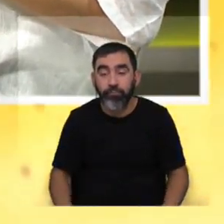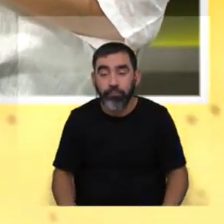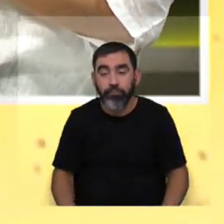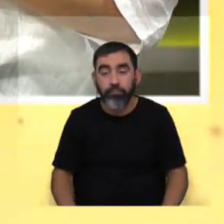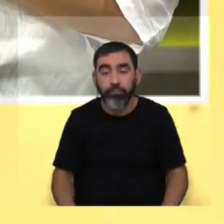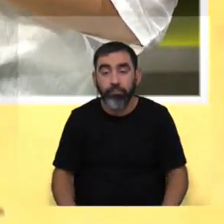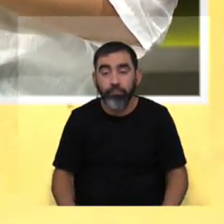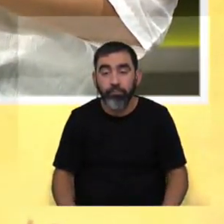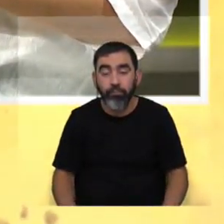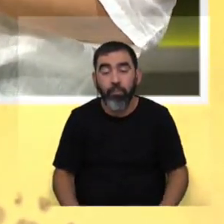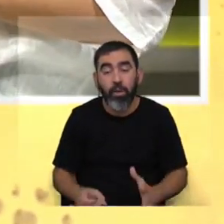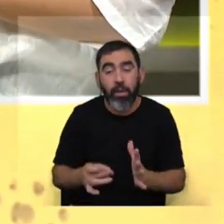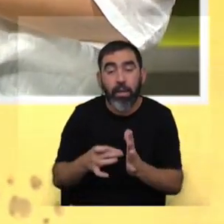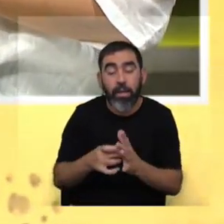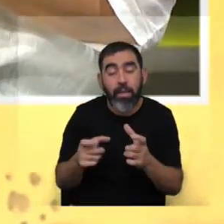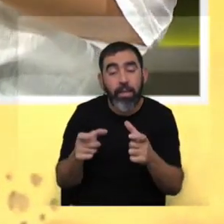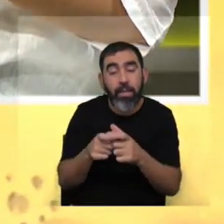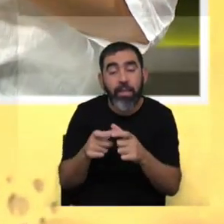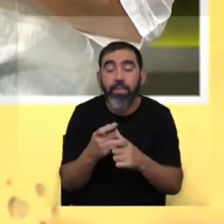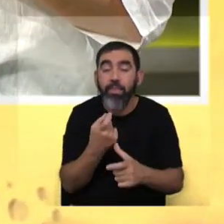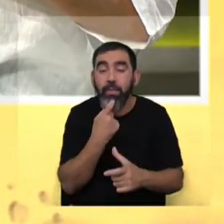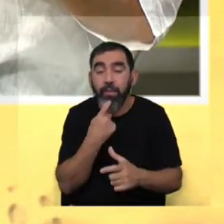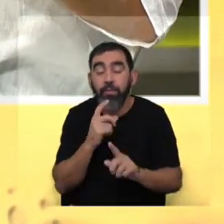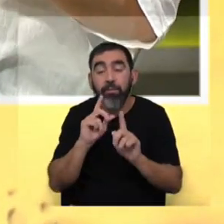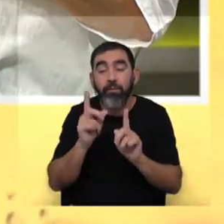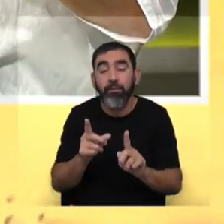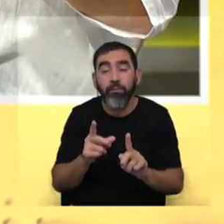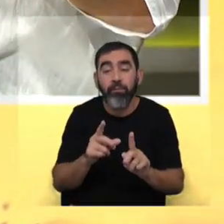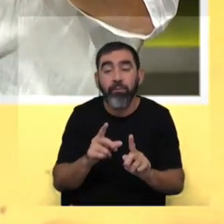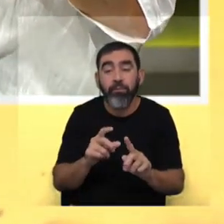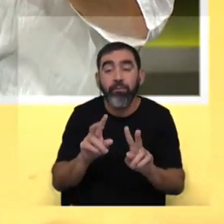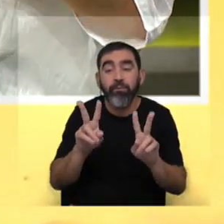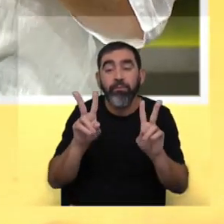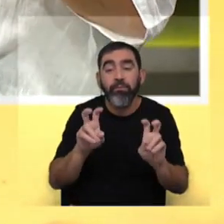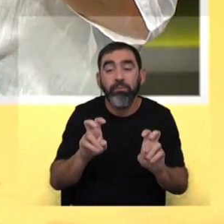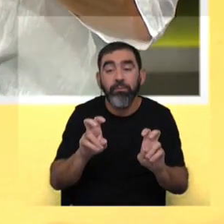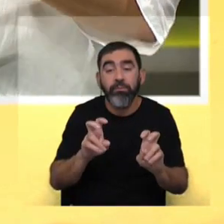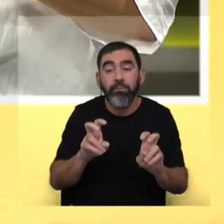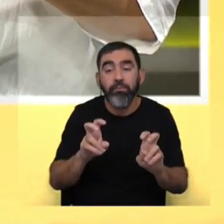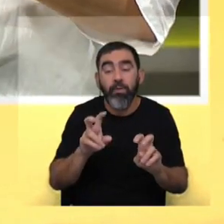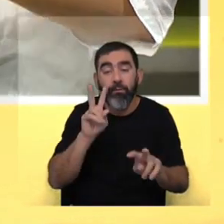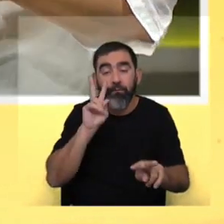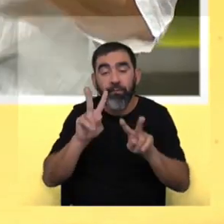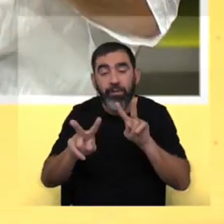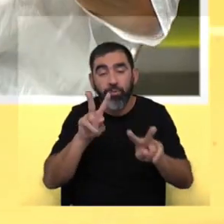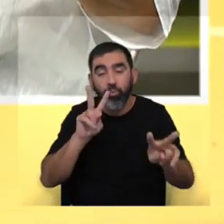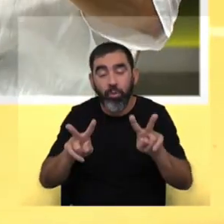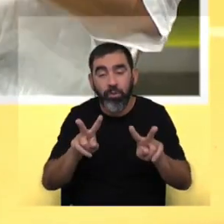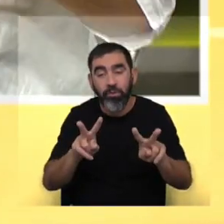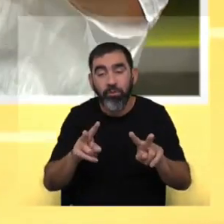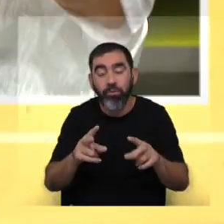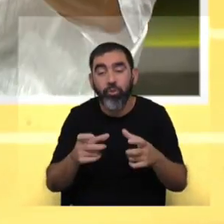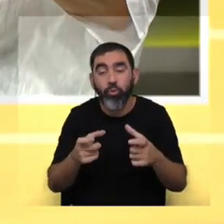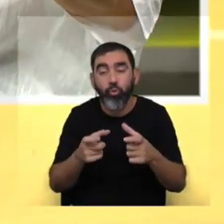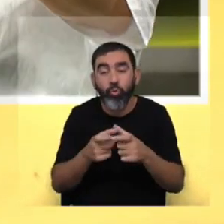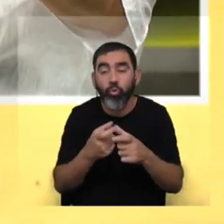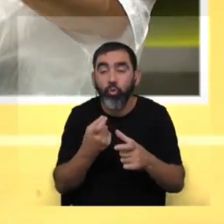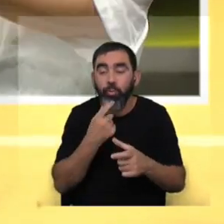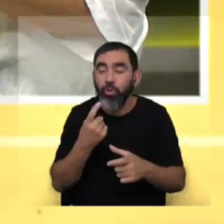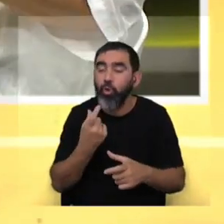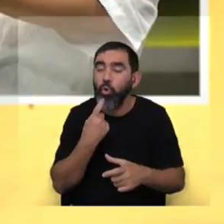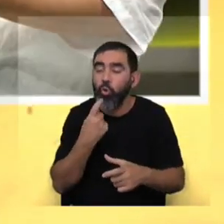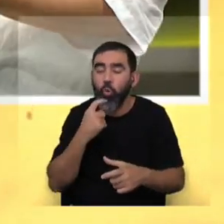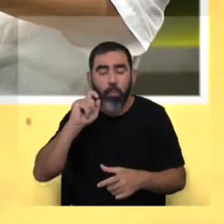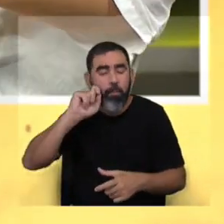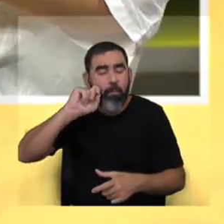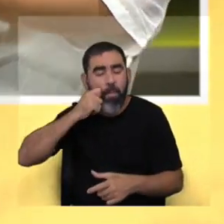tiene que ver con la calidad del tomate y tiene que ver con la parte, sobre todo en parte visual, ¿no? Pues los tomates cuanto más rojos, más